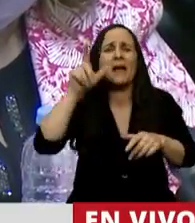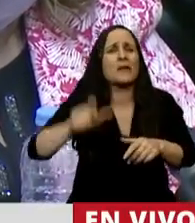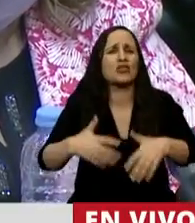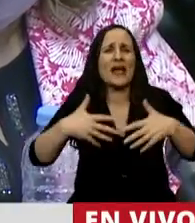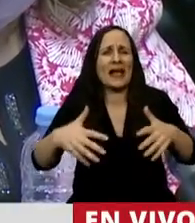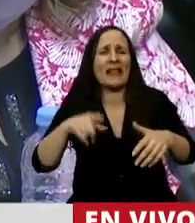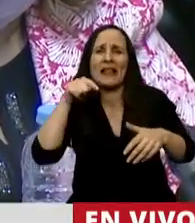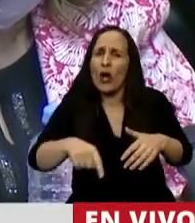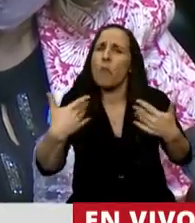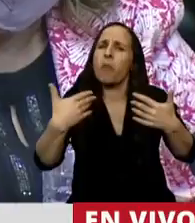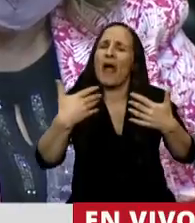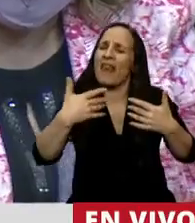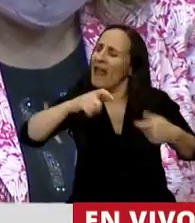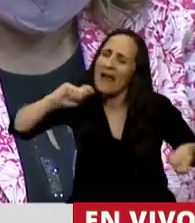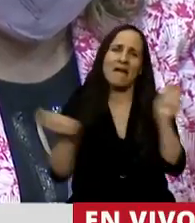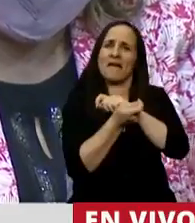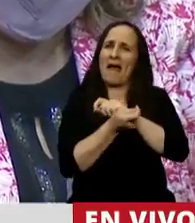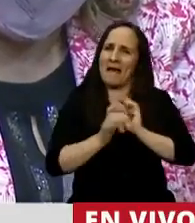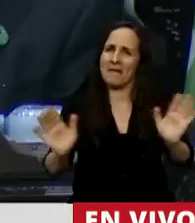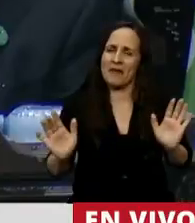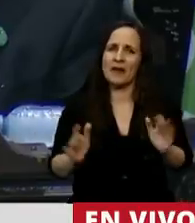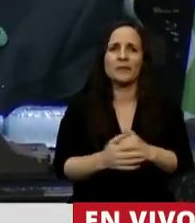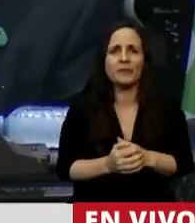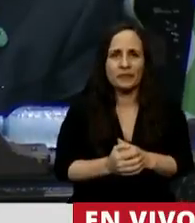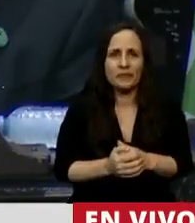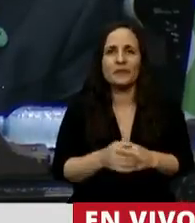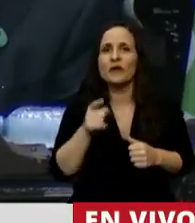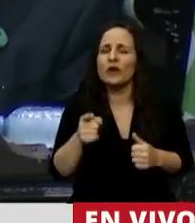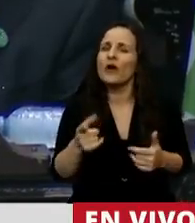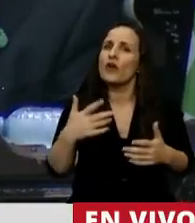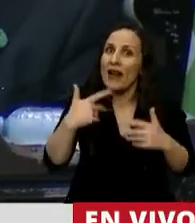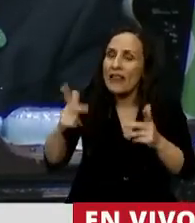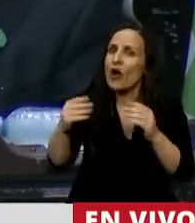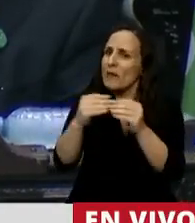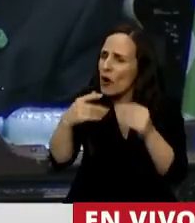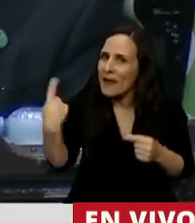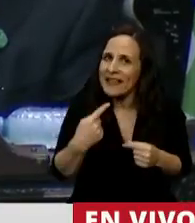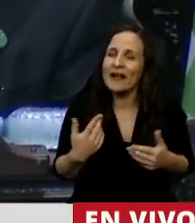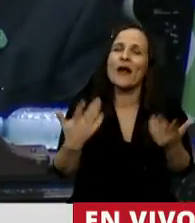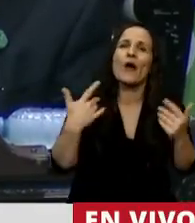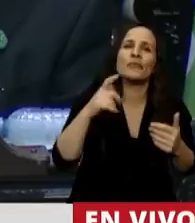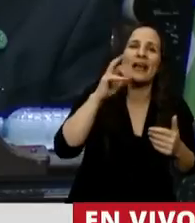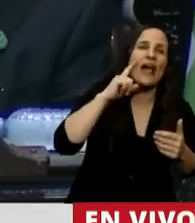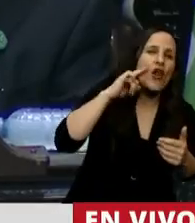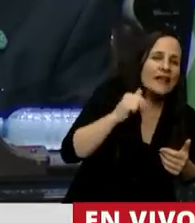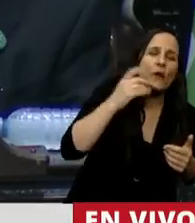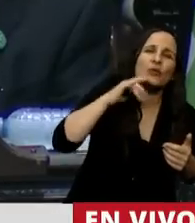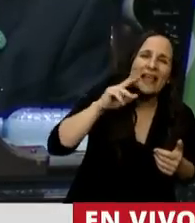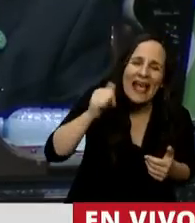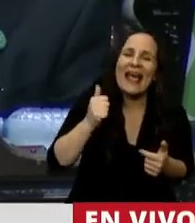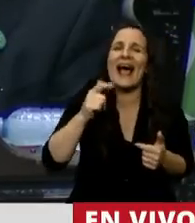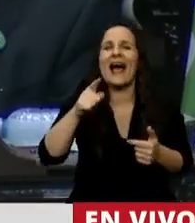gestantes en la Argentina. Le digo a mis compañeros de bancada, qué orgullosa estaría Carolina Urtea de